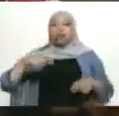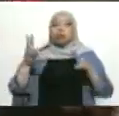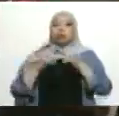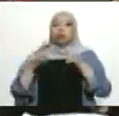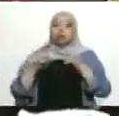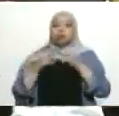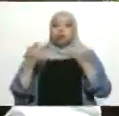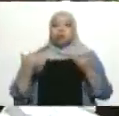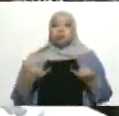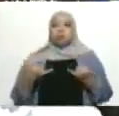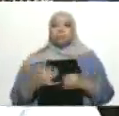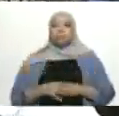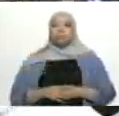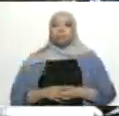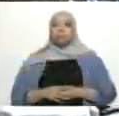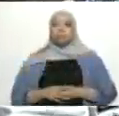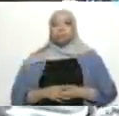compañeros que estaban con él.